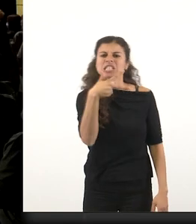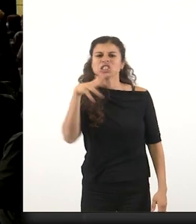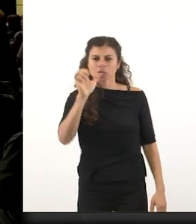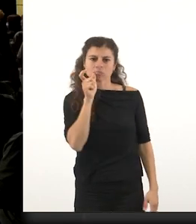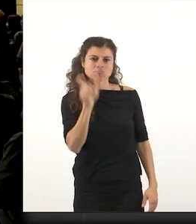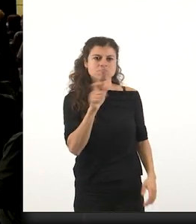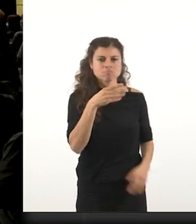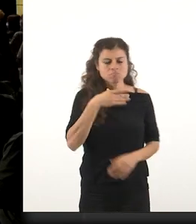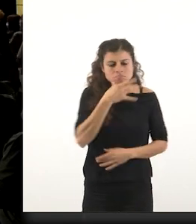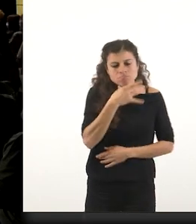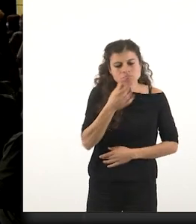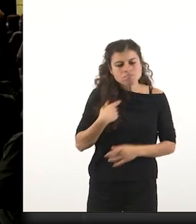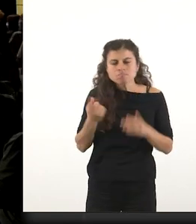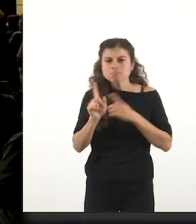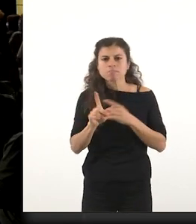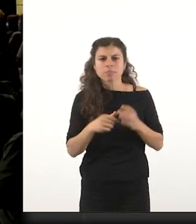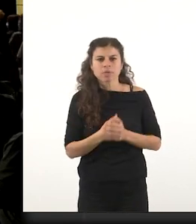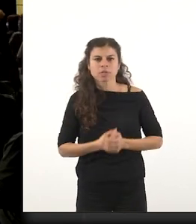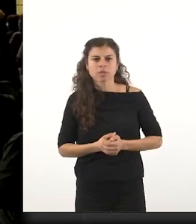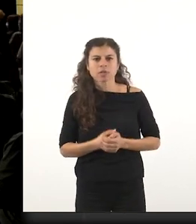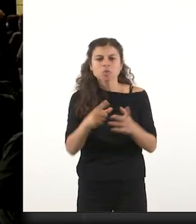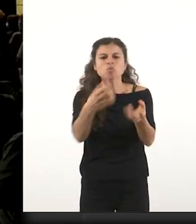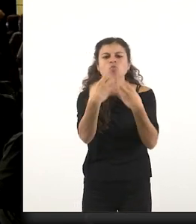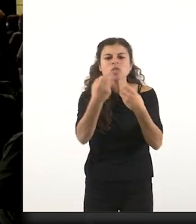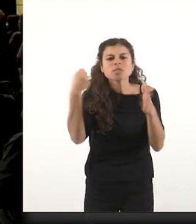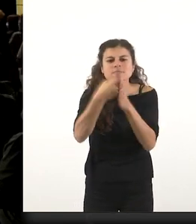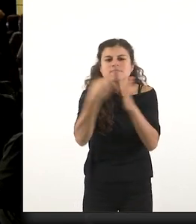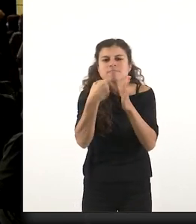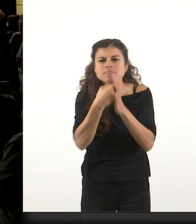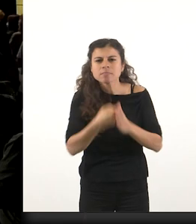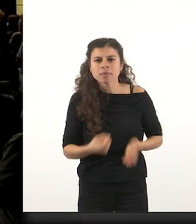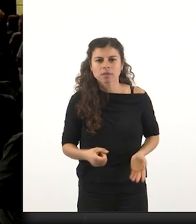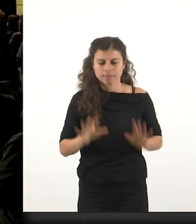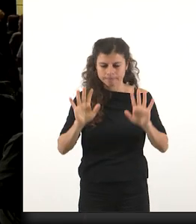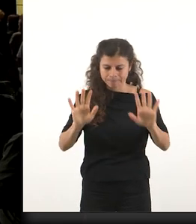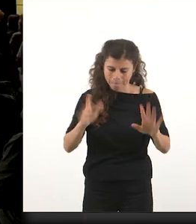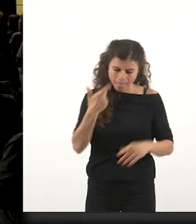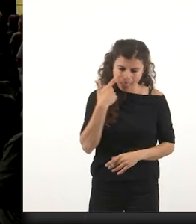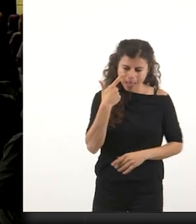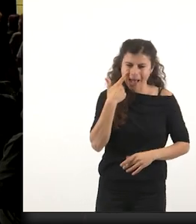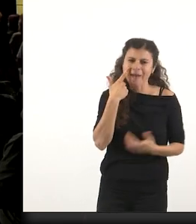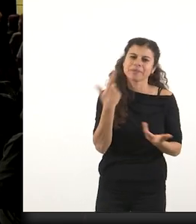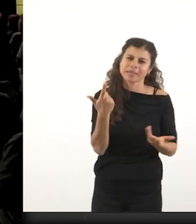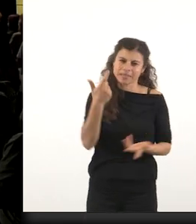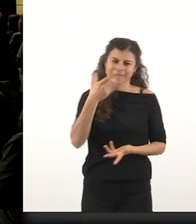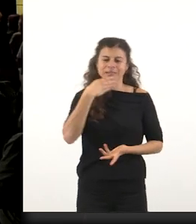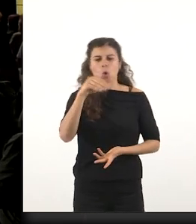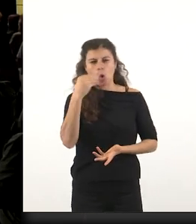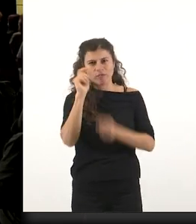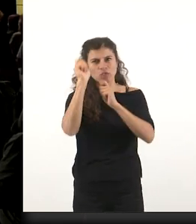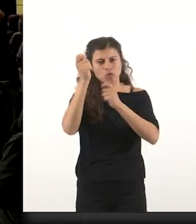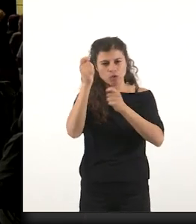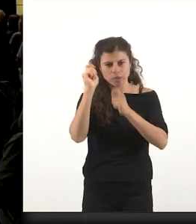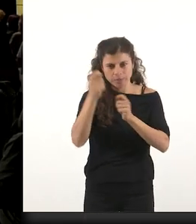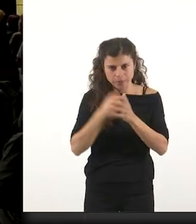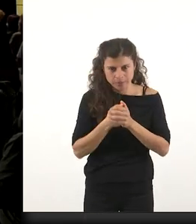dice, le pegaba usted así. Digo, vamos a ver, criatura de los olivos. Por llamarte con... Este